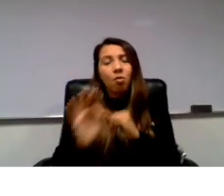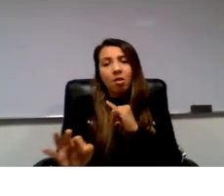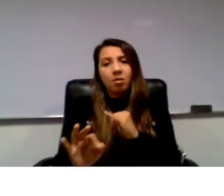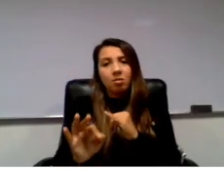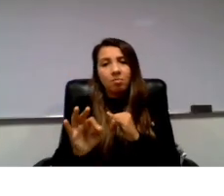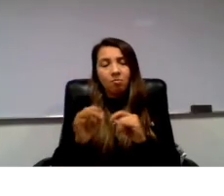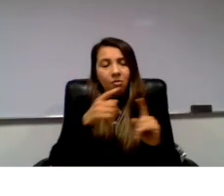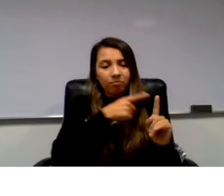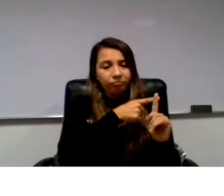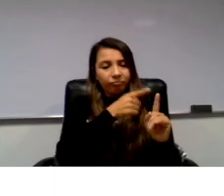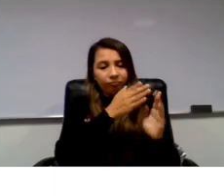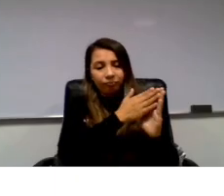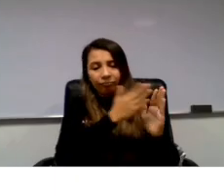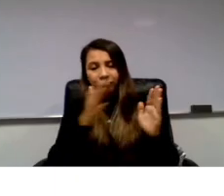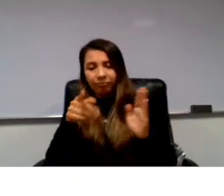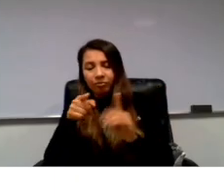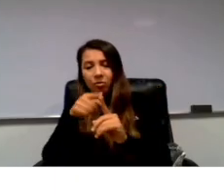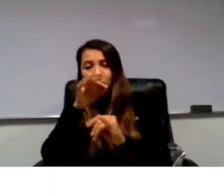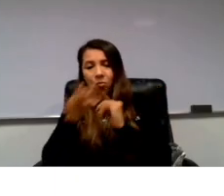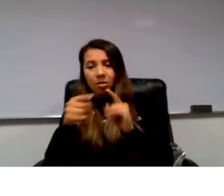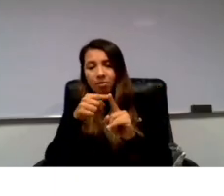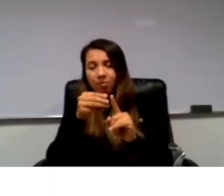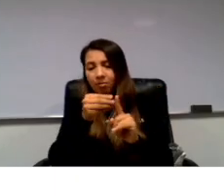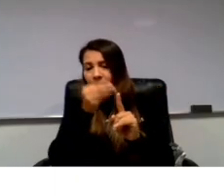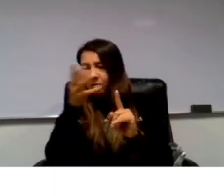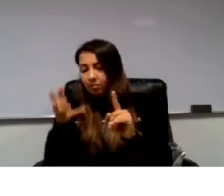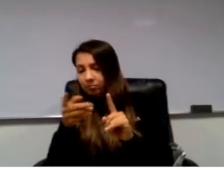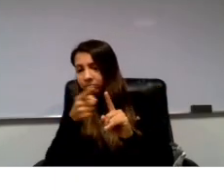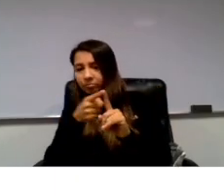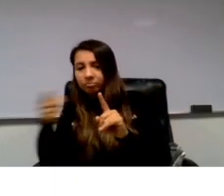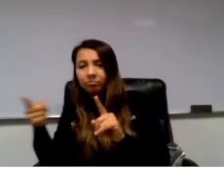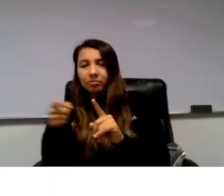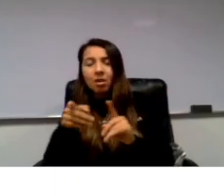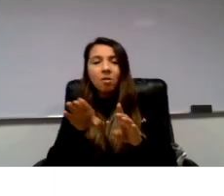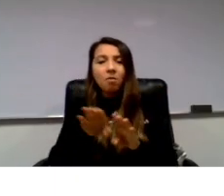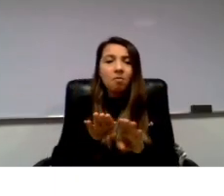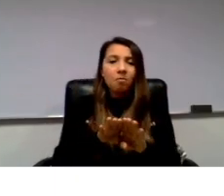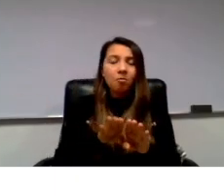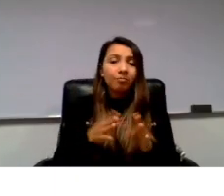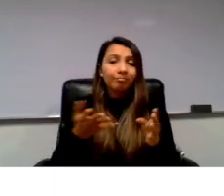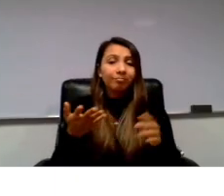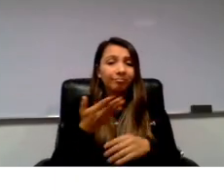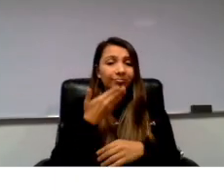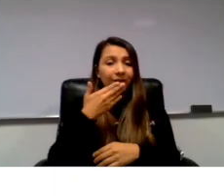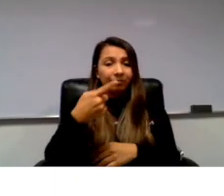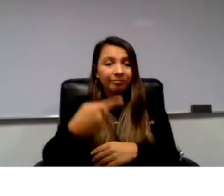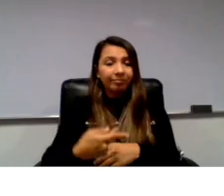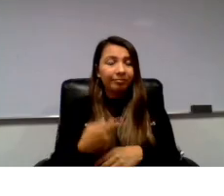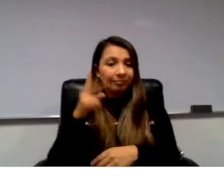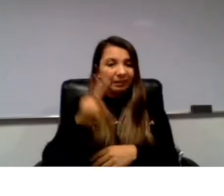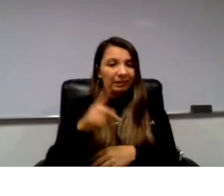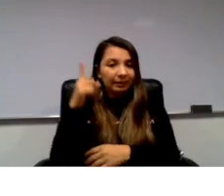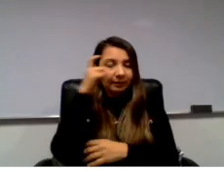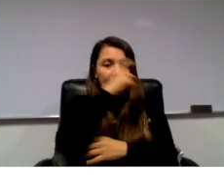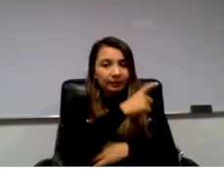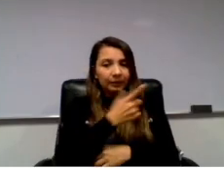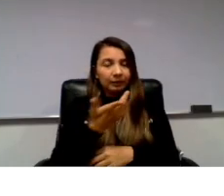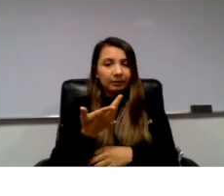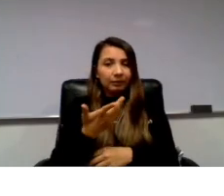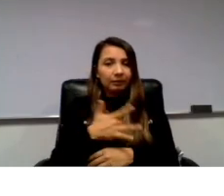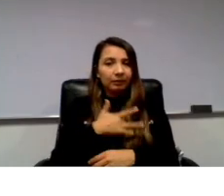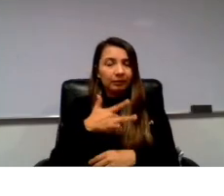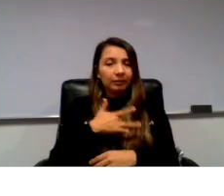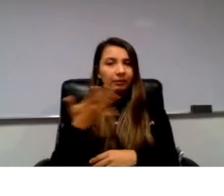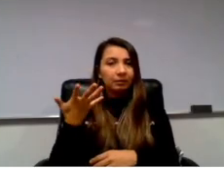común? Es muy buena pregunta. Es difícil poder predecir